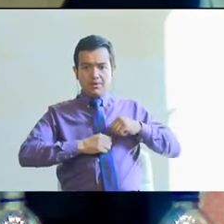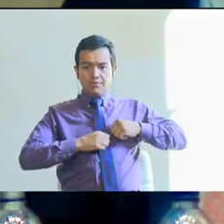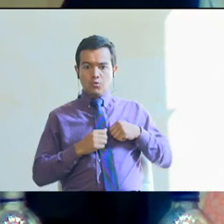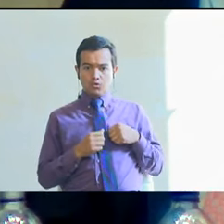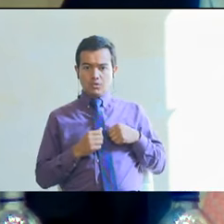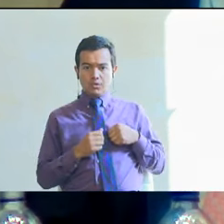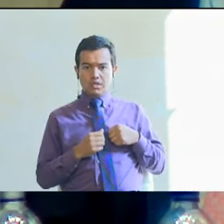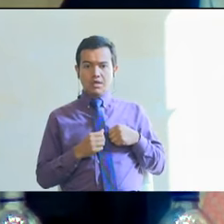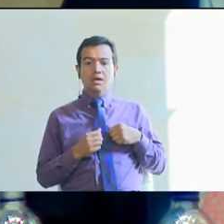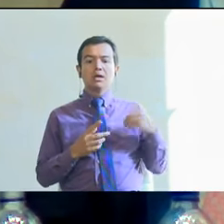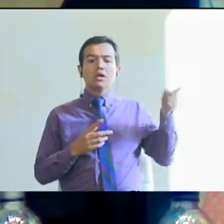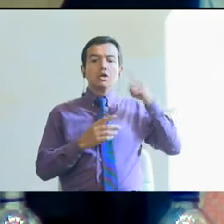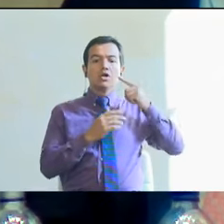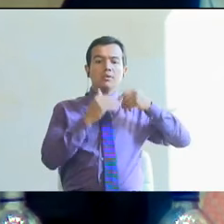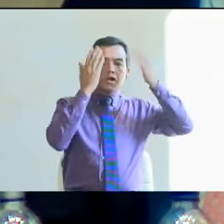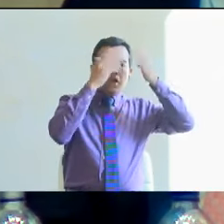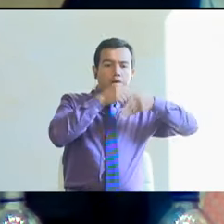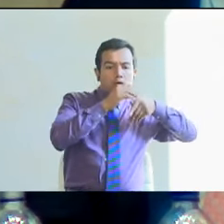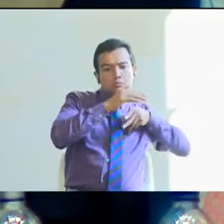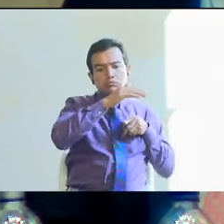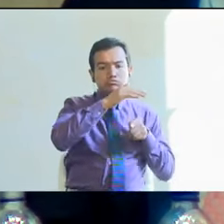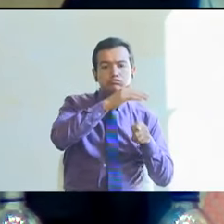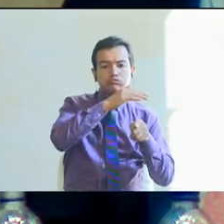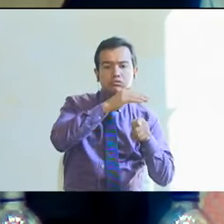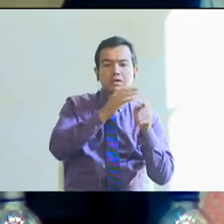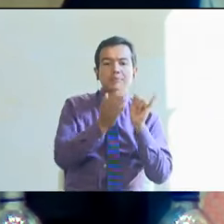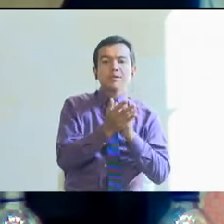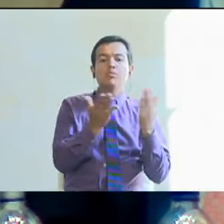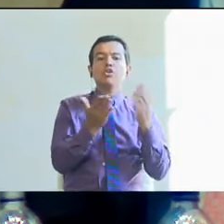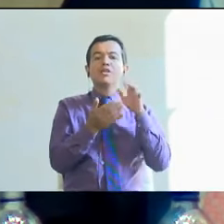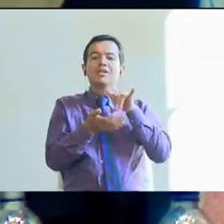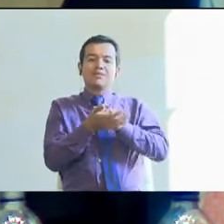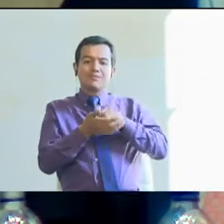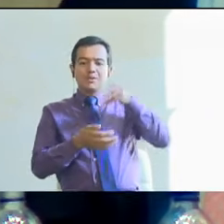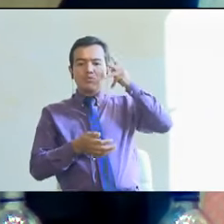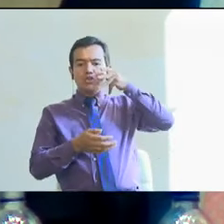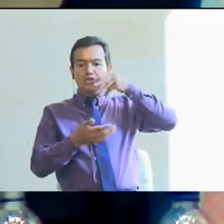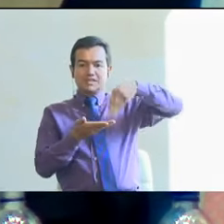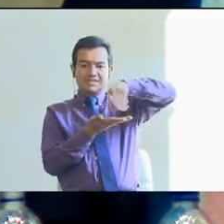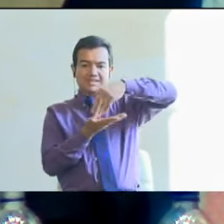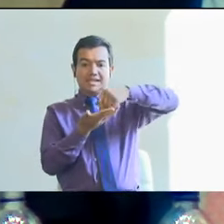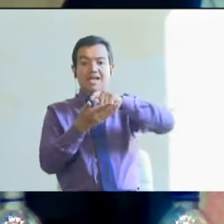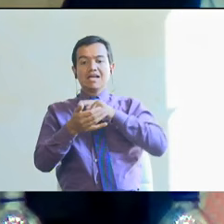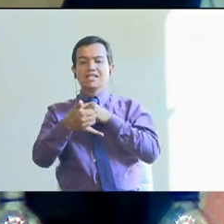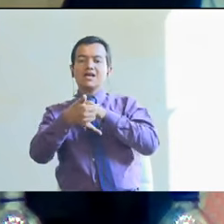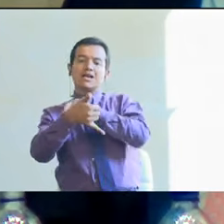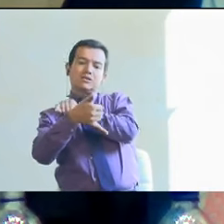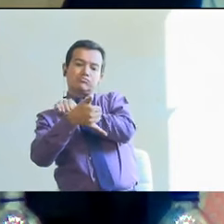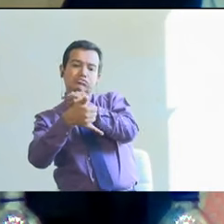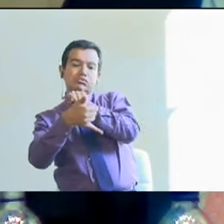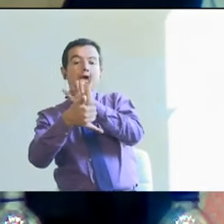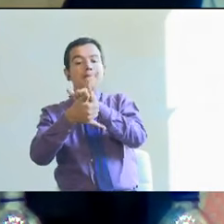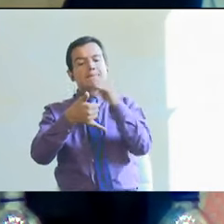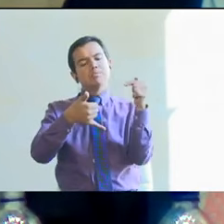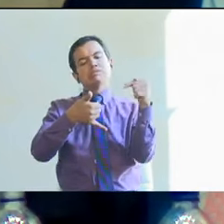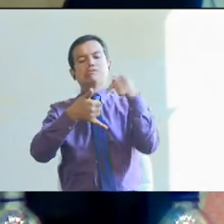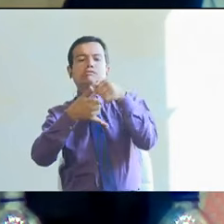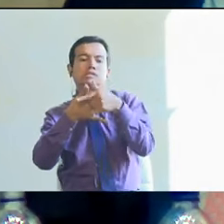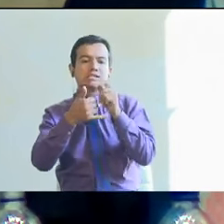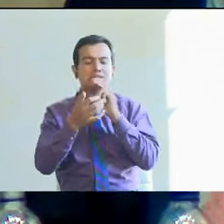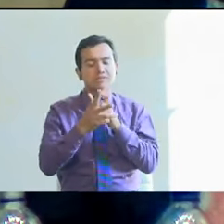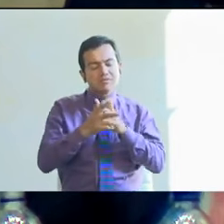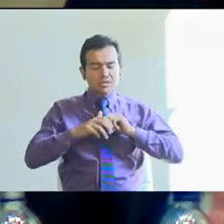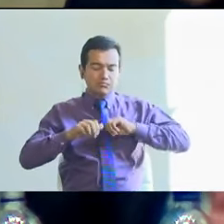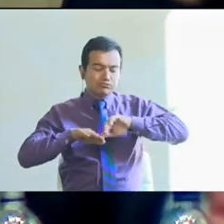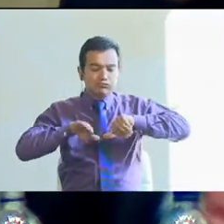frontera por una trocha en el norte de Santander y enfrentar inimaginables dificultades y nos